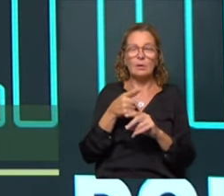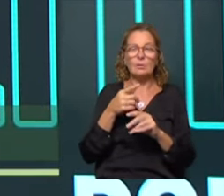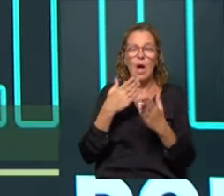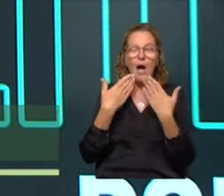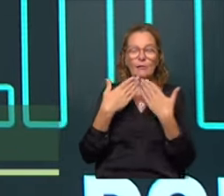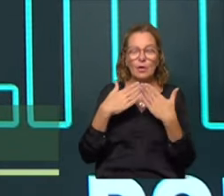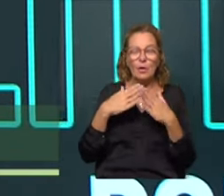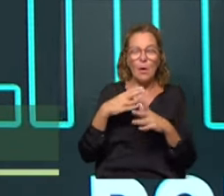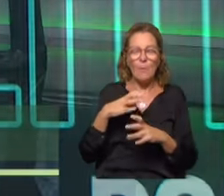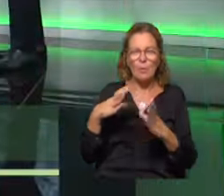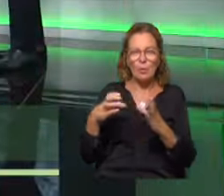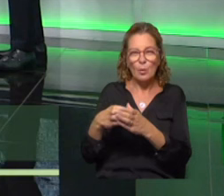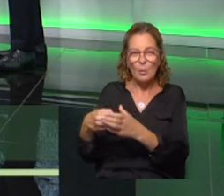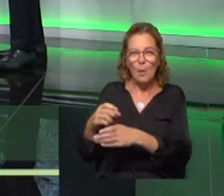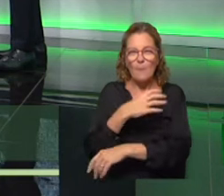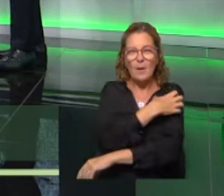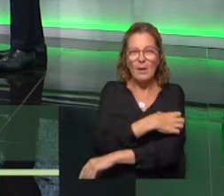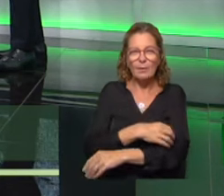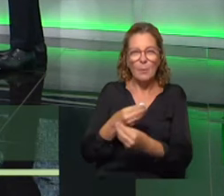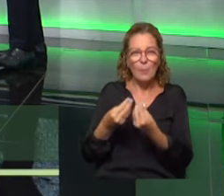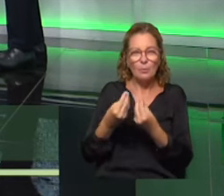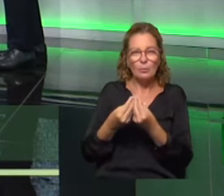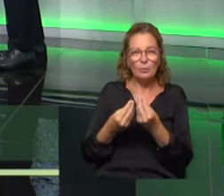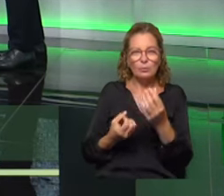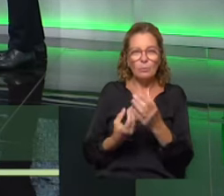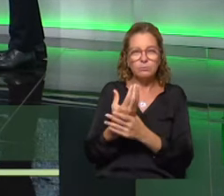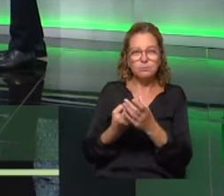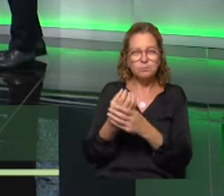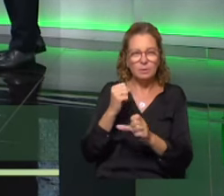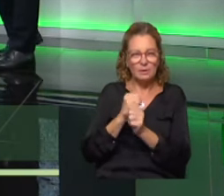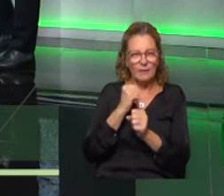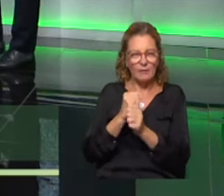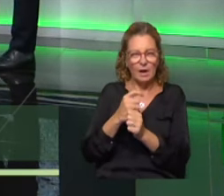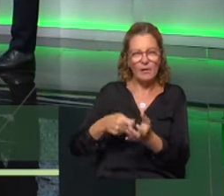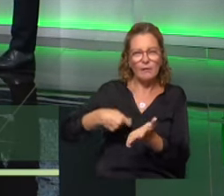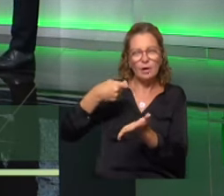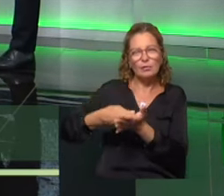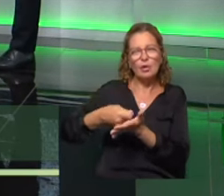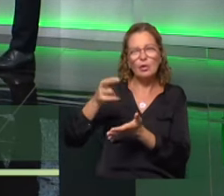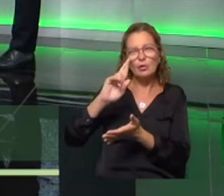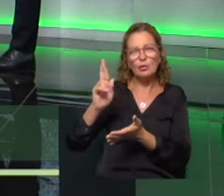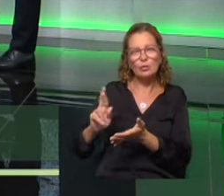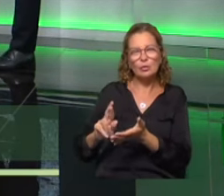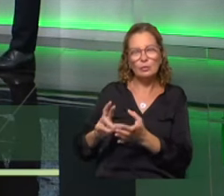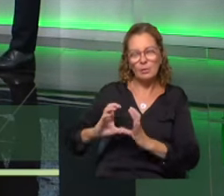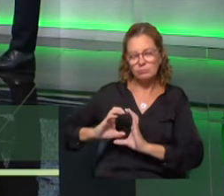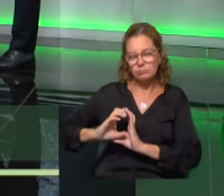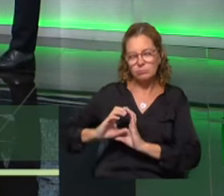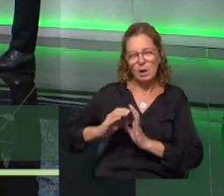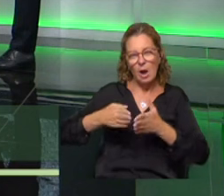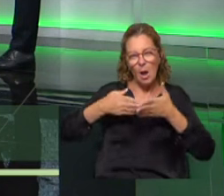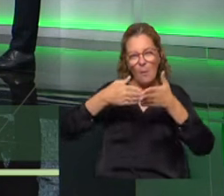asentamientos, cuando habló de los empleos, la cantidad de empleos generados en un año, de la inversión en las rutas, del dragado del